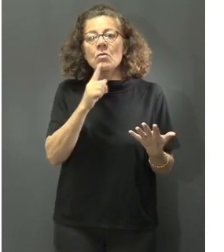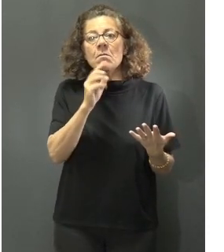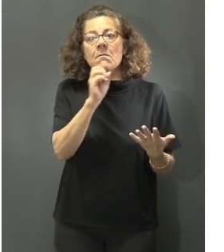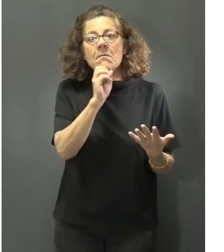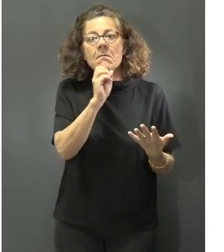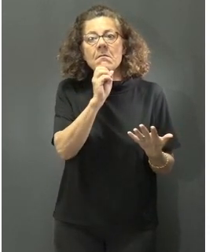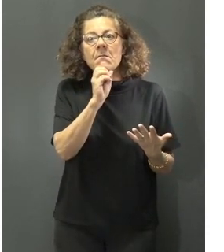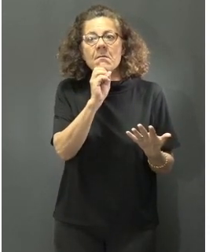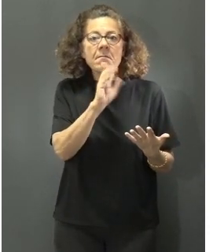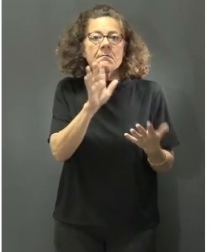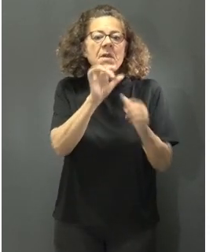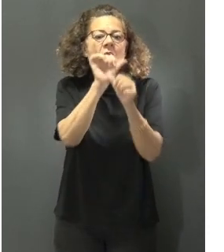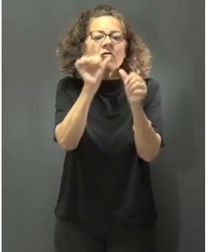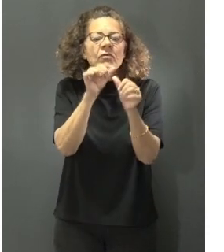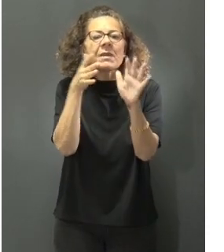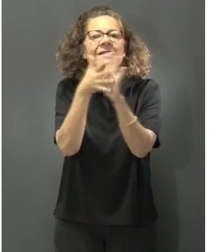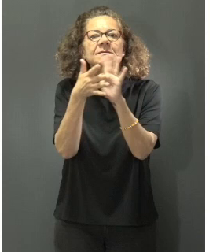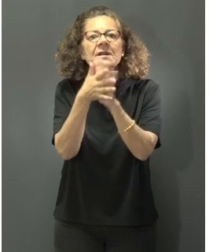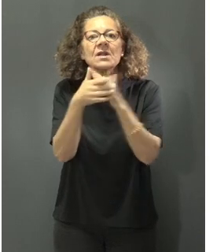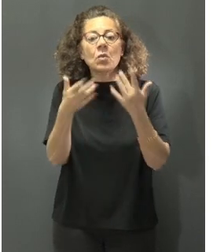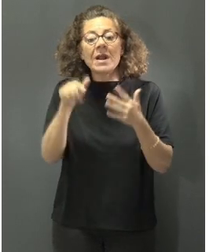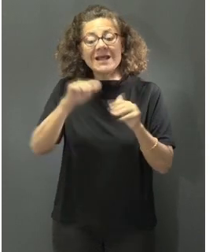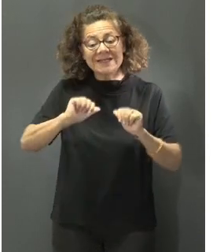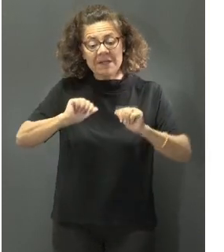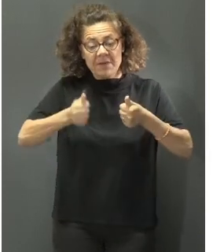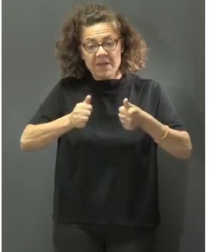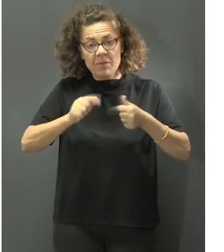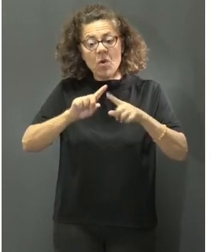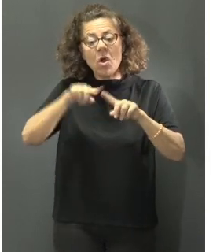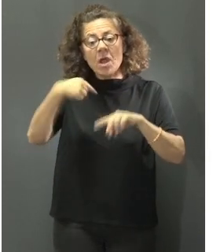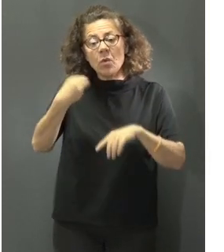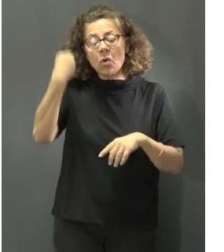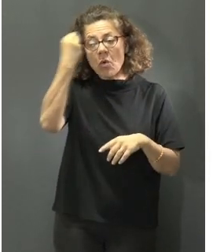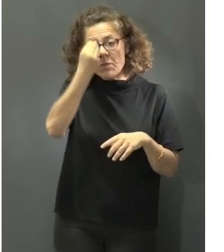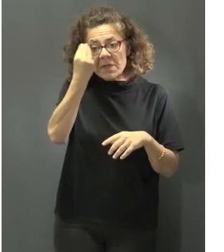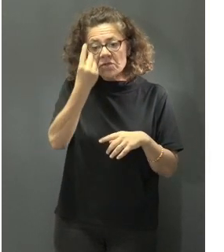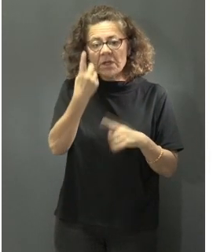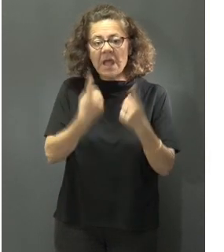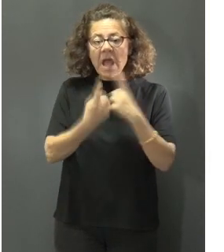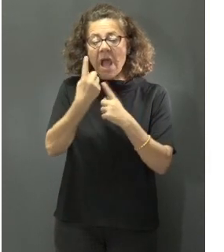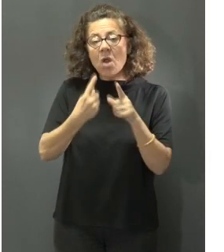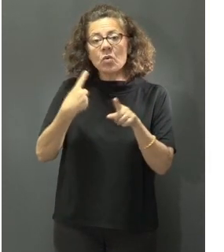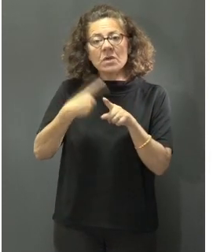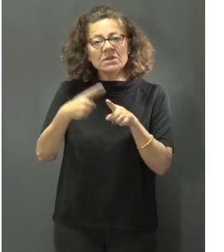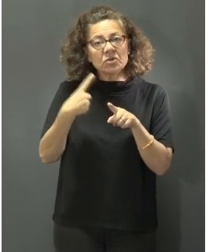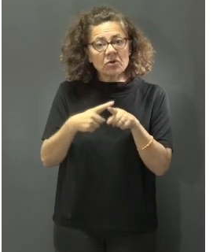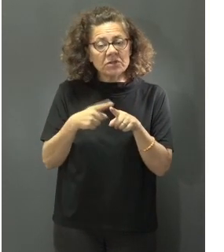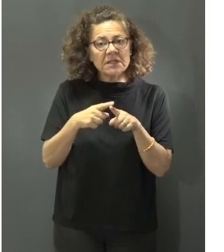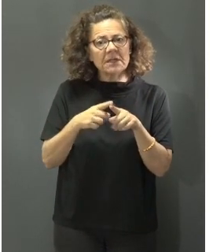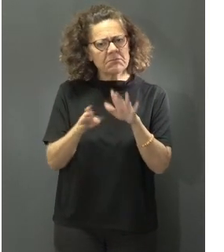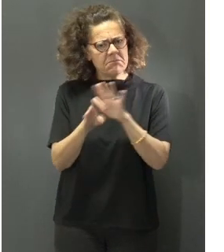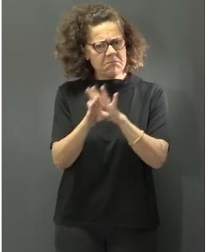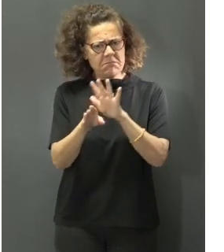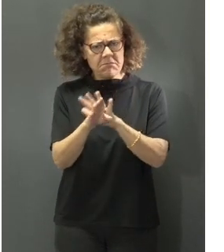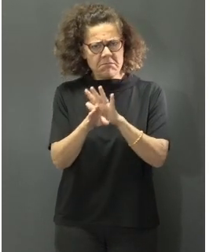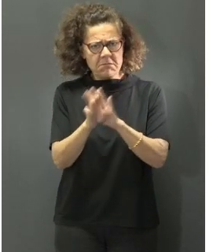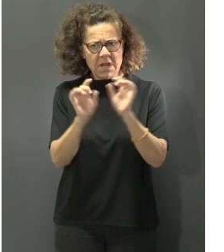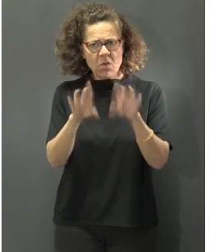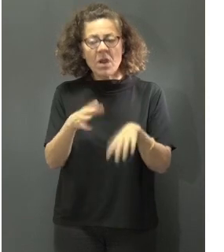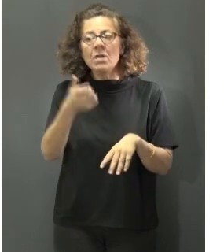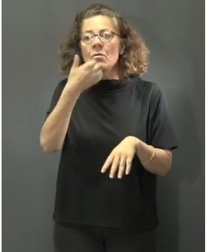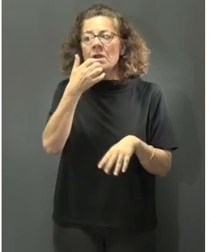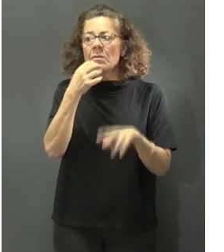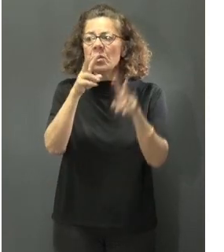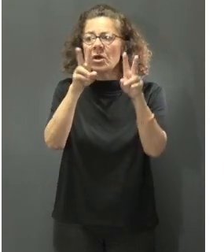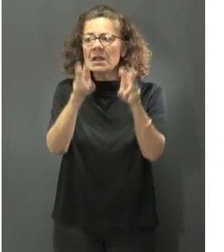de contárselo? Este es el arranque. Y luego creo que hay cosas que se mantienen. Por ejemplo, el tema